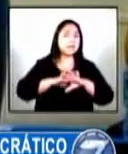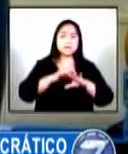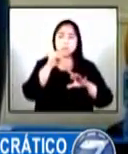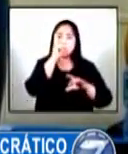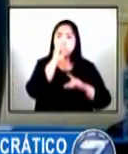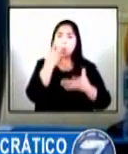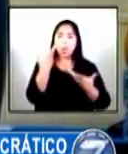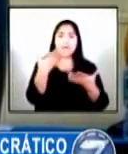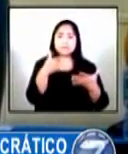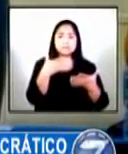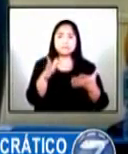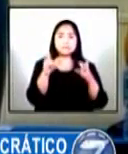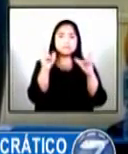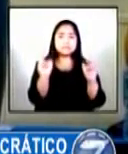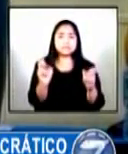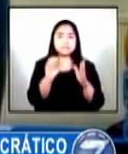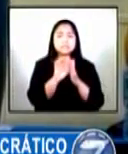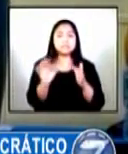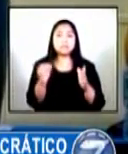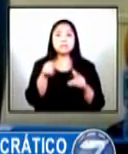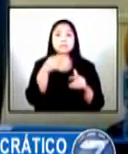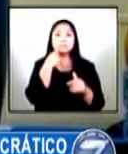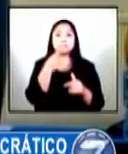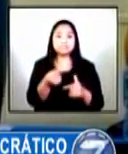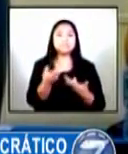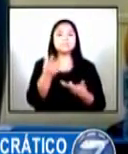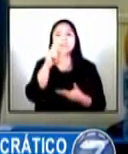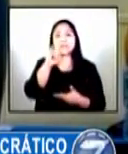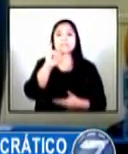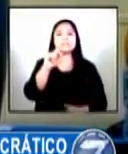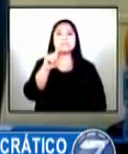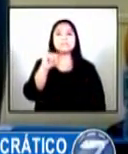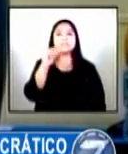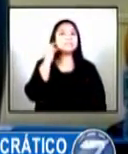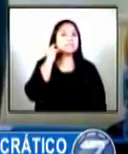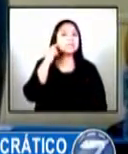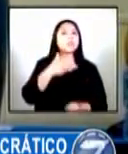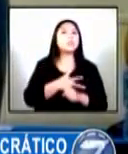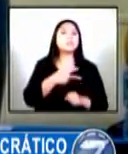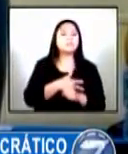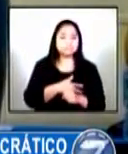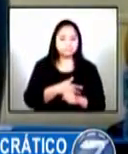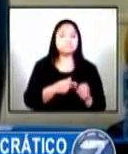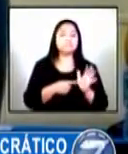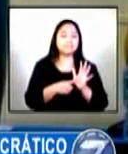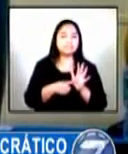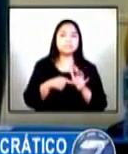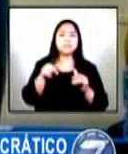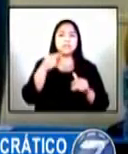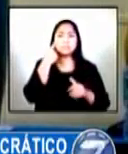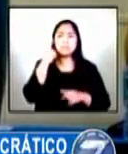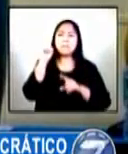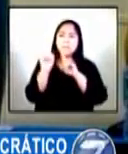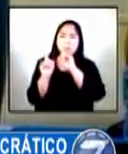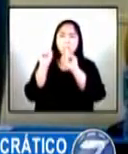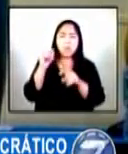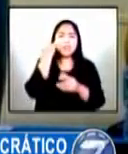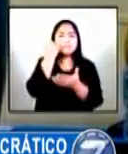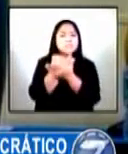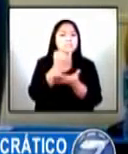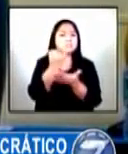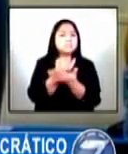dejó la triste historia de la CICIG en Guatemala. Cuestionar estas investigaciones